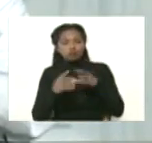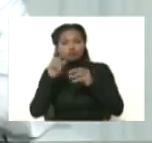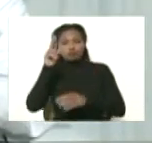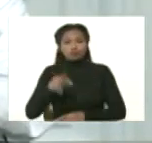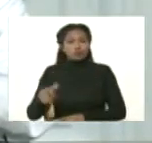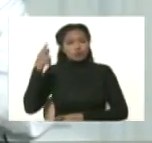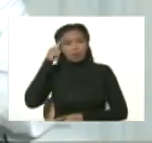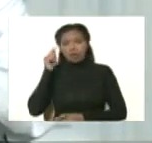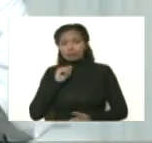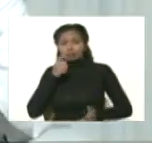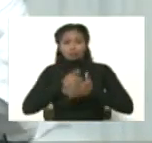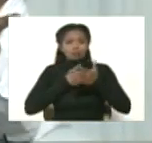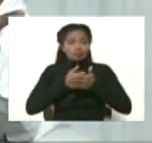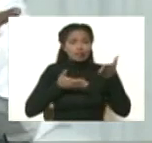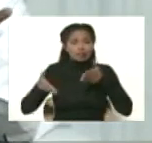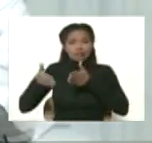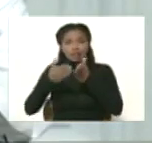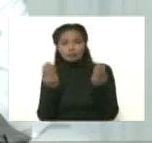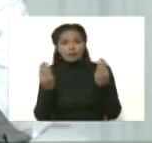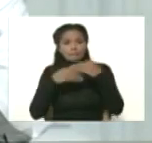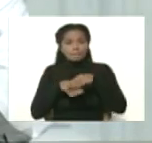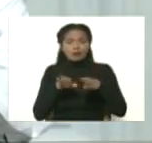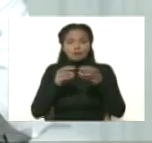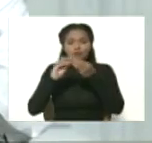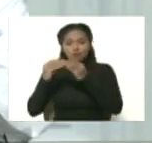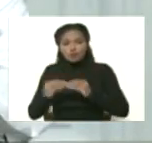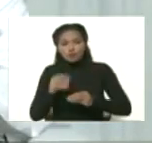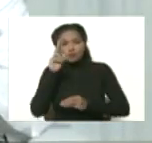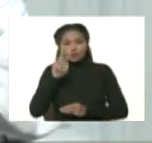días. El camino se abona todos los días,